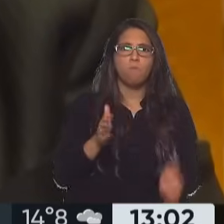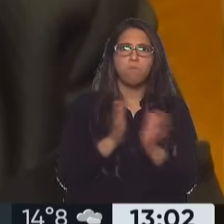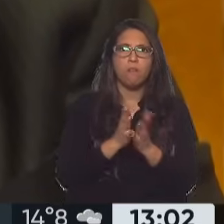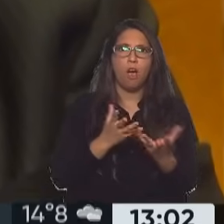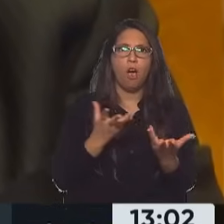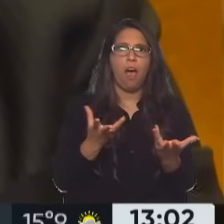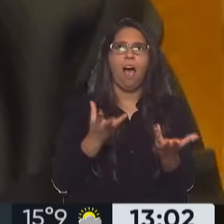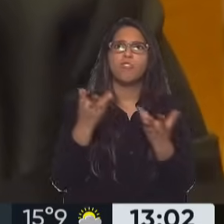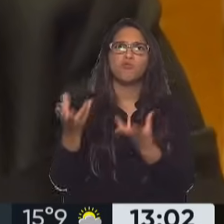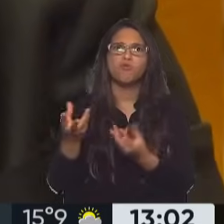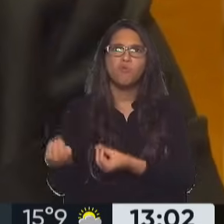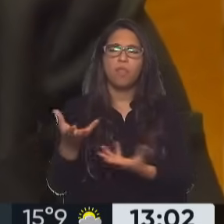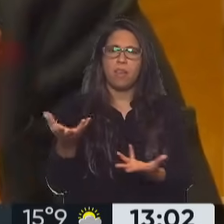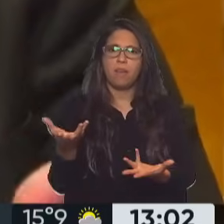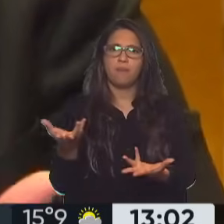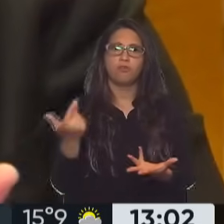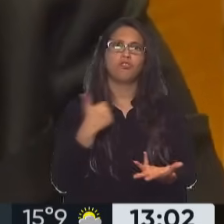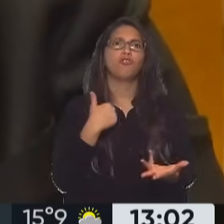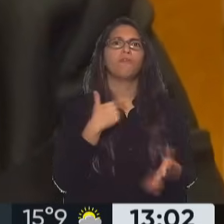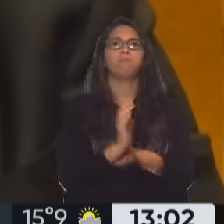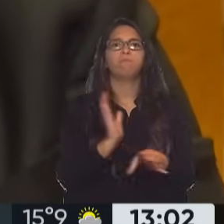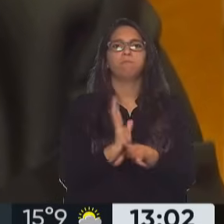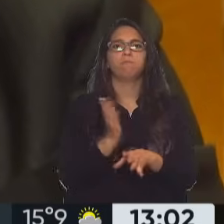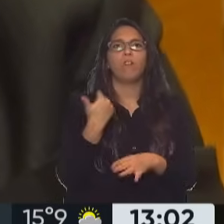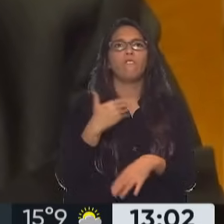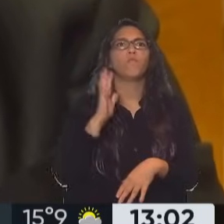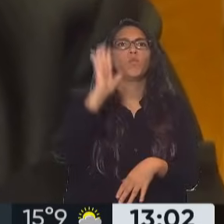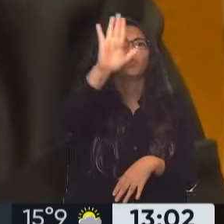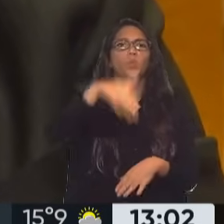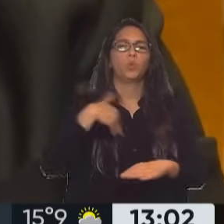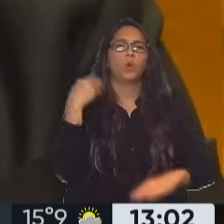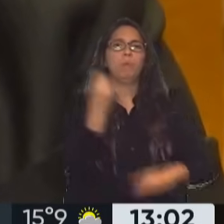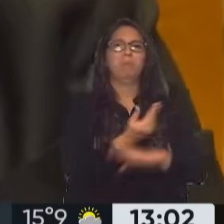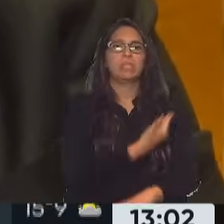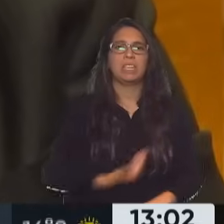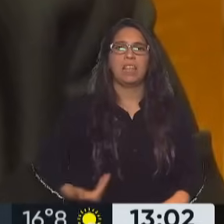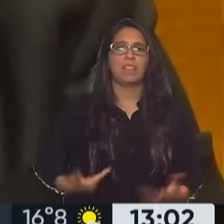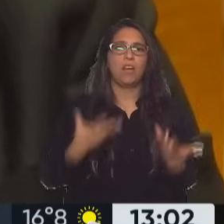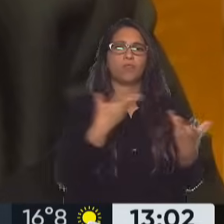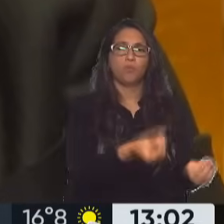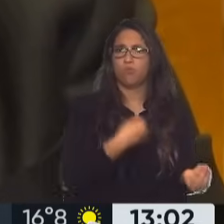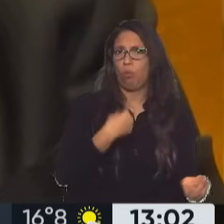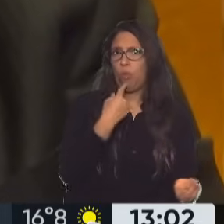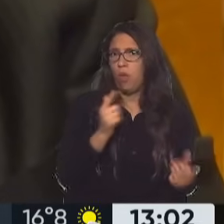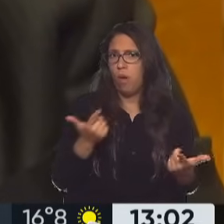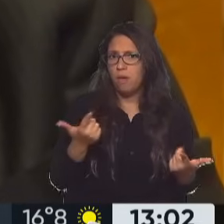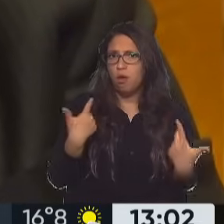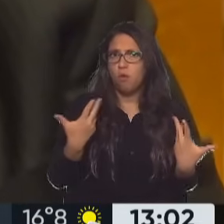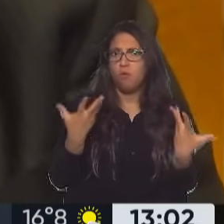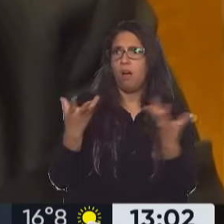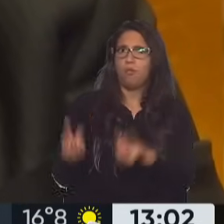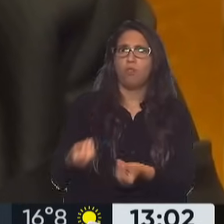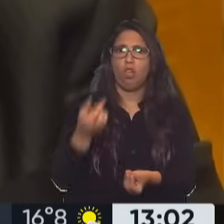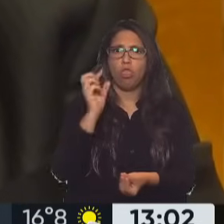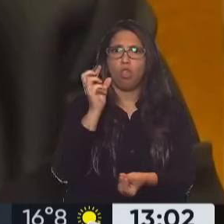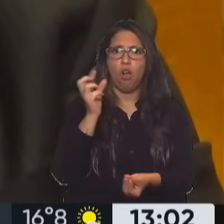a controlar esto, porque yo era virtualmente el futuro presidente. Y yo no dudé un segundo. Y salí y dije, el